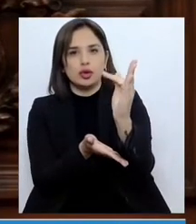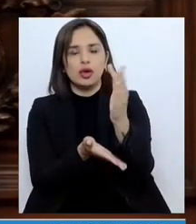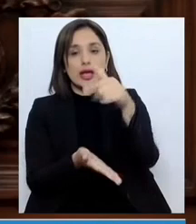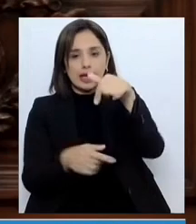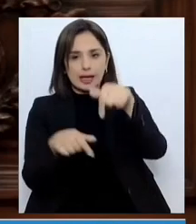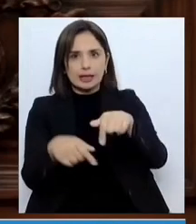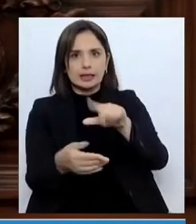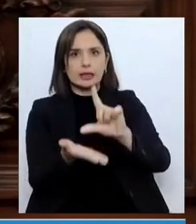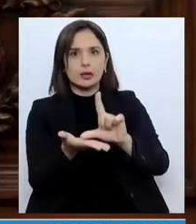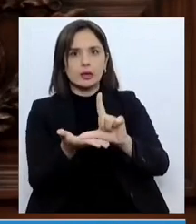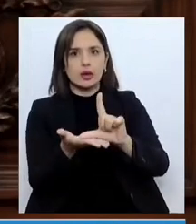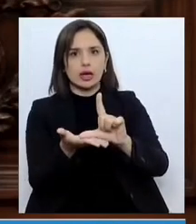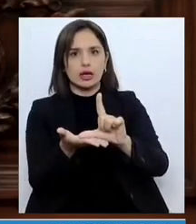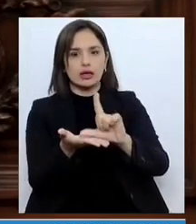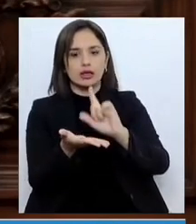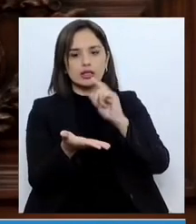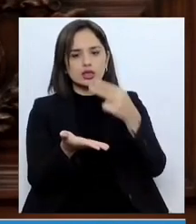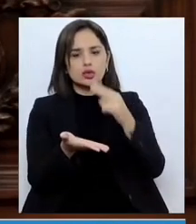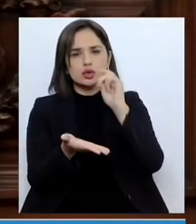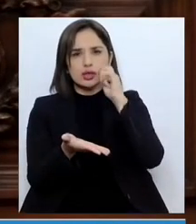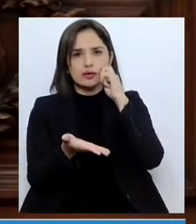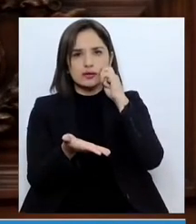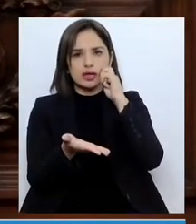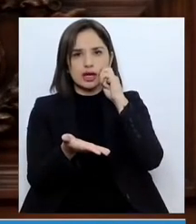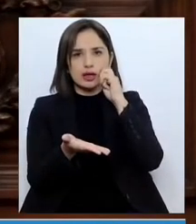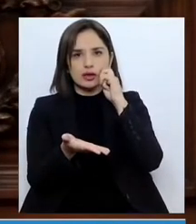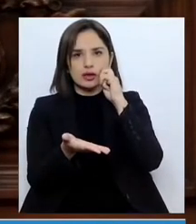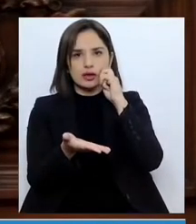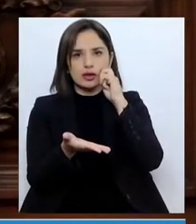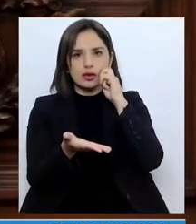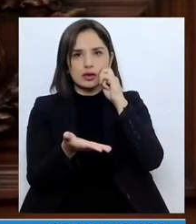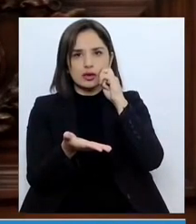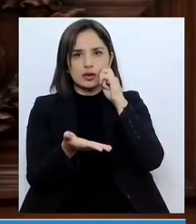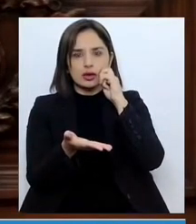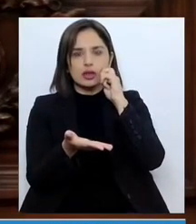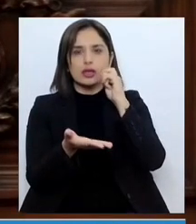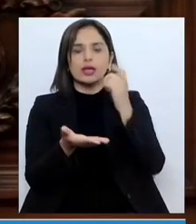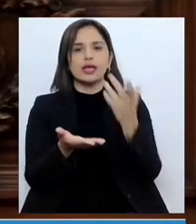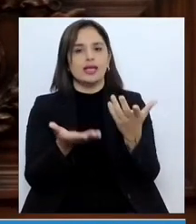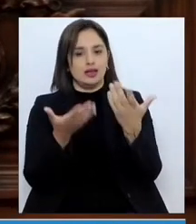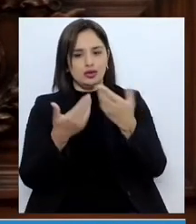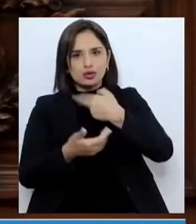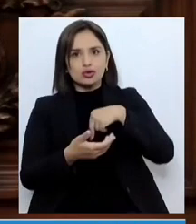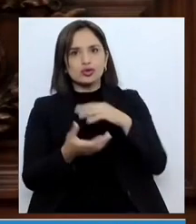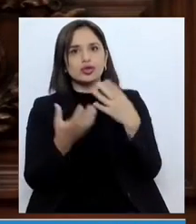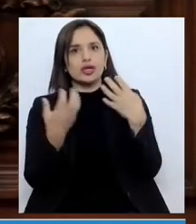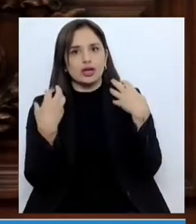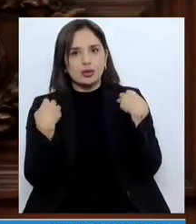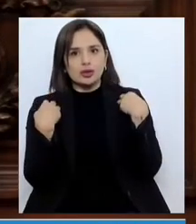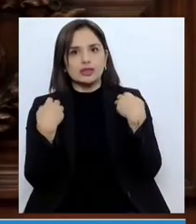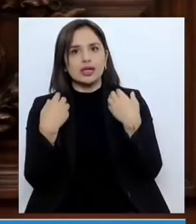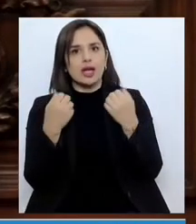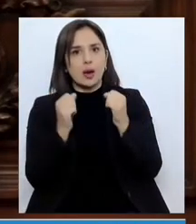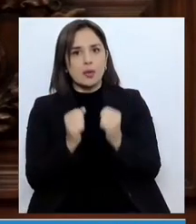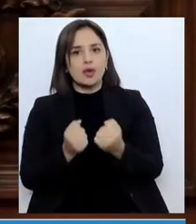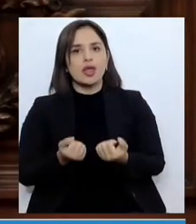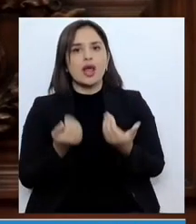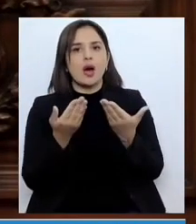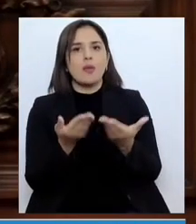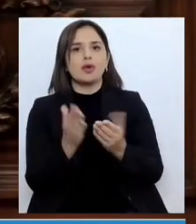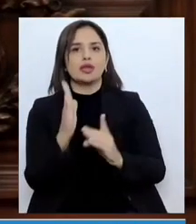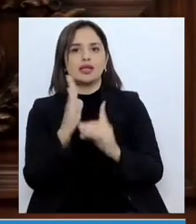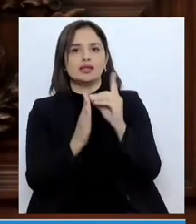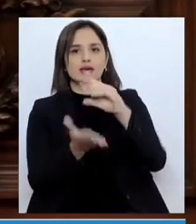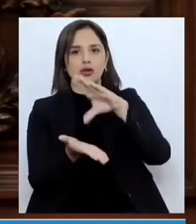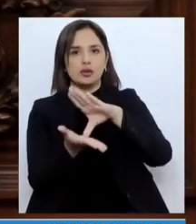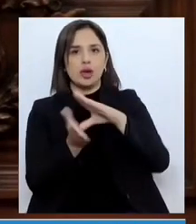y su significado nos indica que está en nuestras manos el poder contribuir al desarrollo de nuestro país y mostrarle a